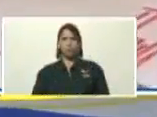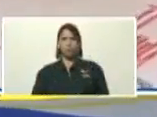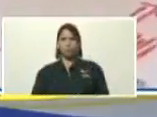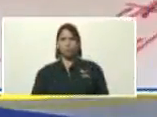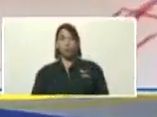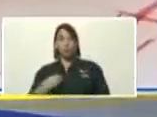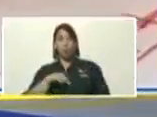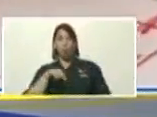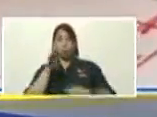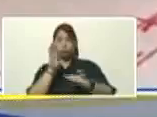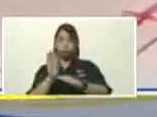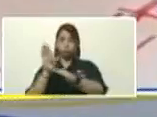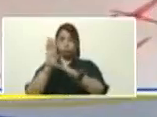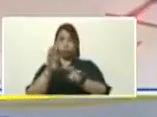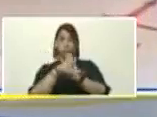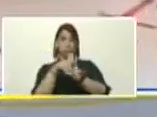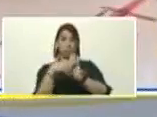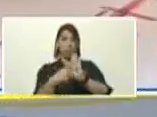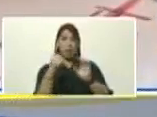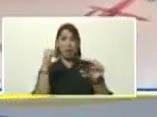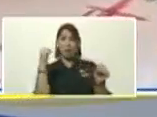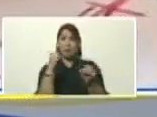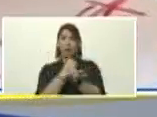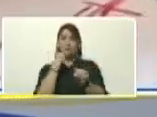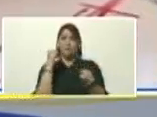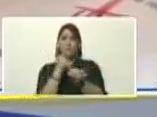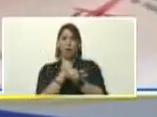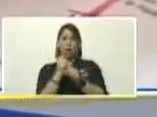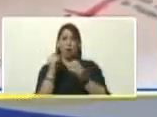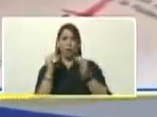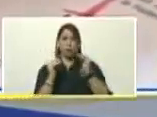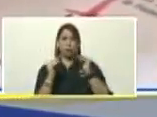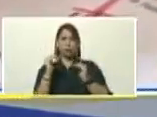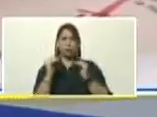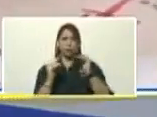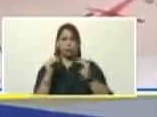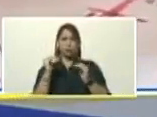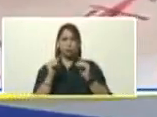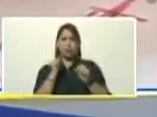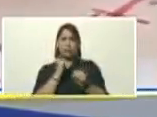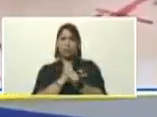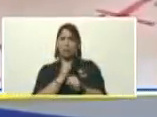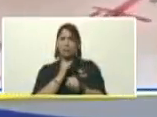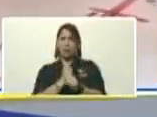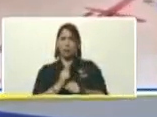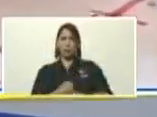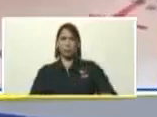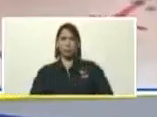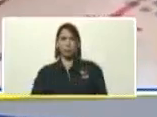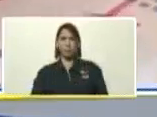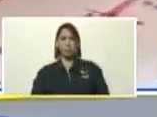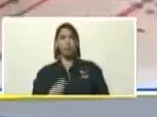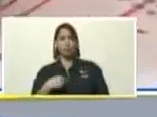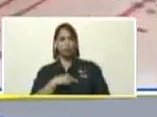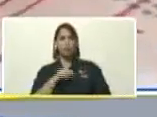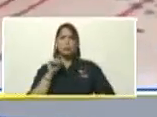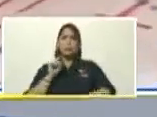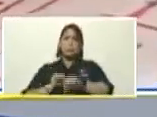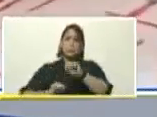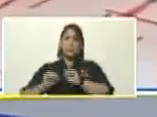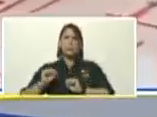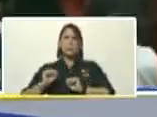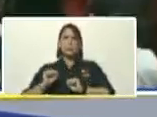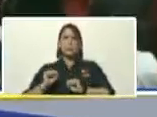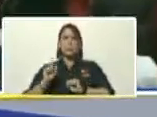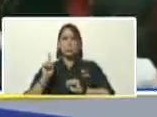Hemos protegido el derecho al empleo, a la estabilidad laboral, y hemos defendido como gato